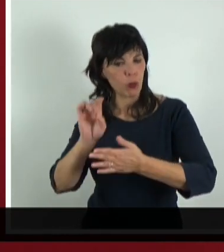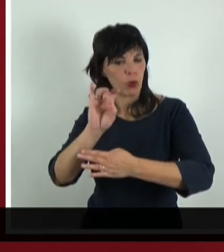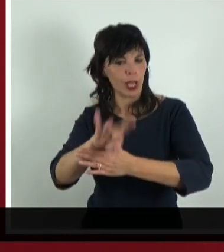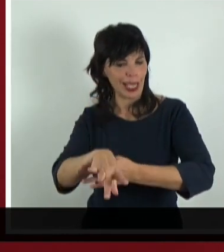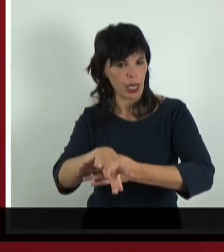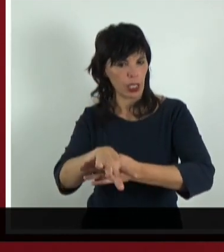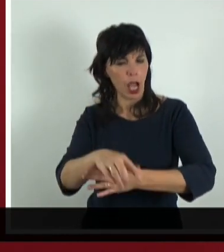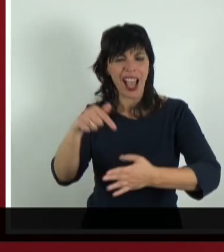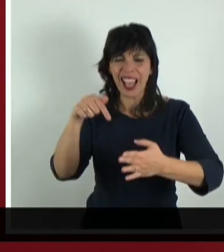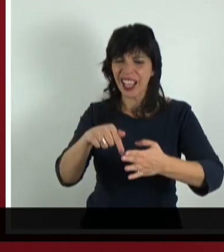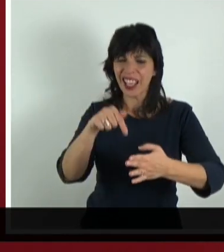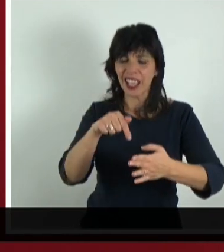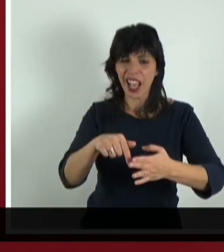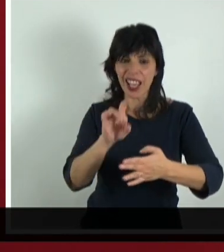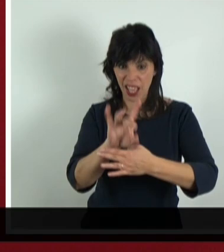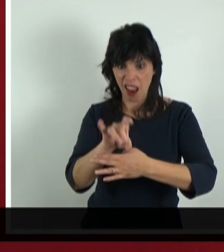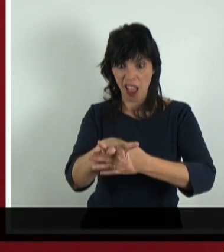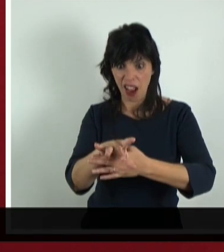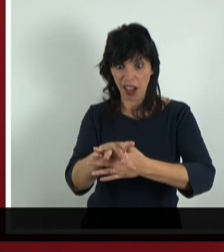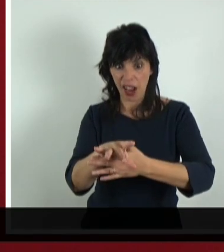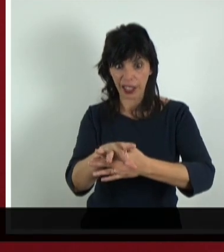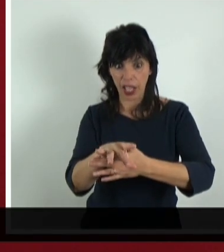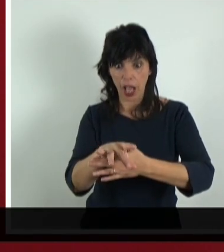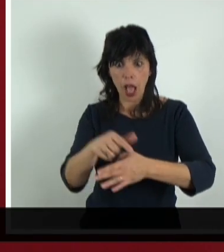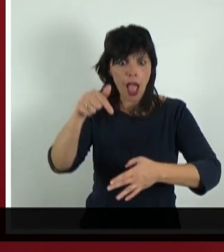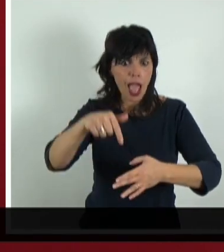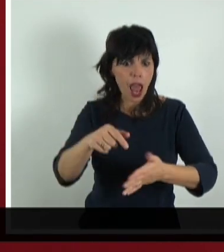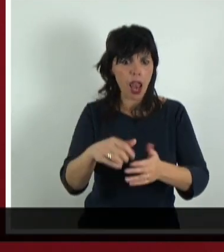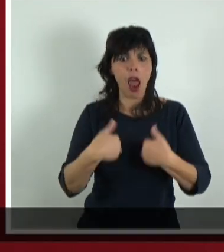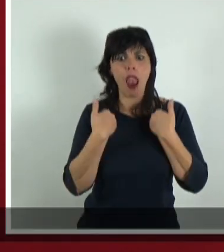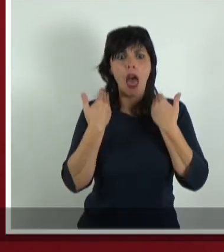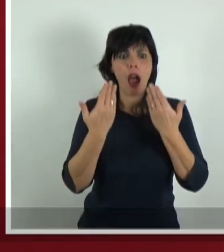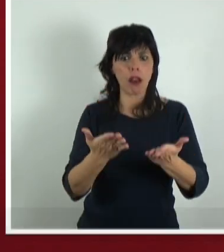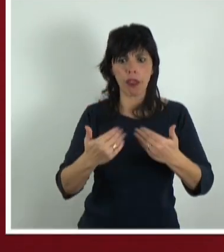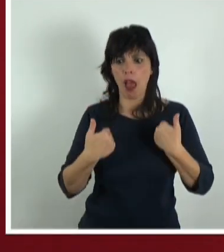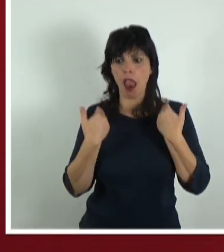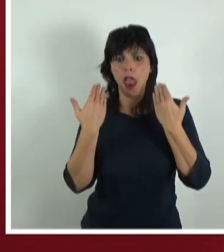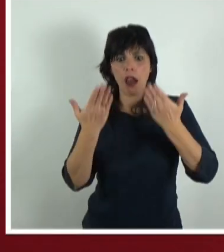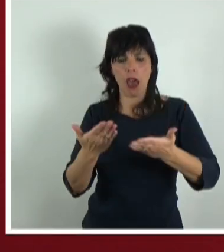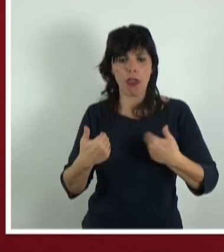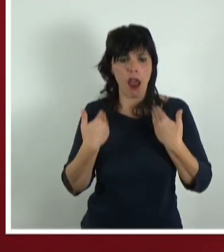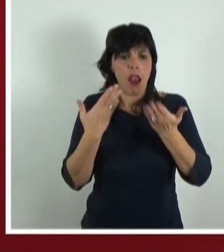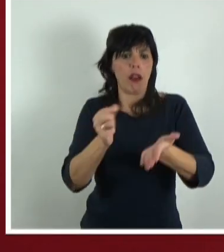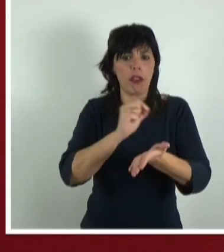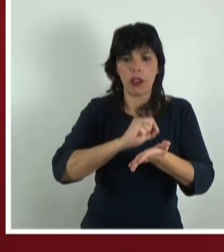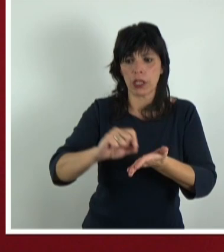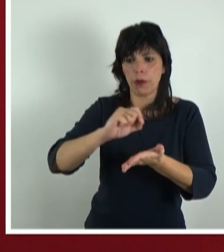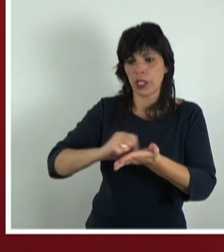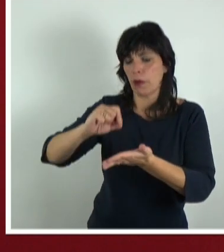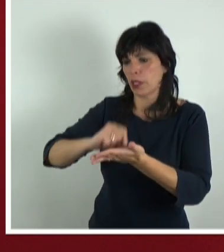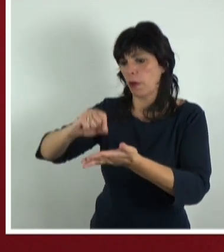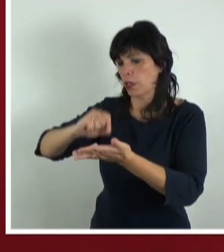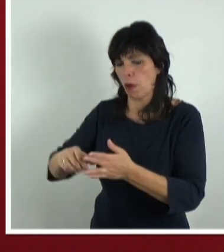charis, en griego para la gracia, que es la palabra equivalente al hebreo chesed, que es la